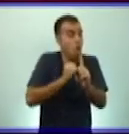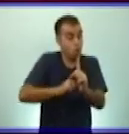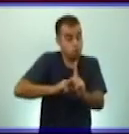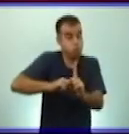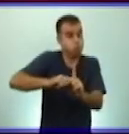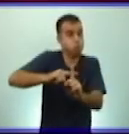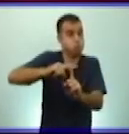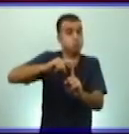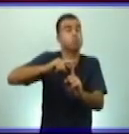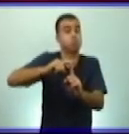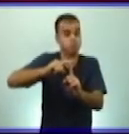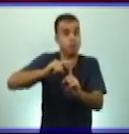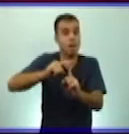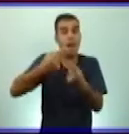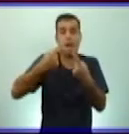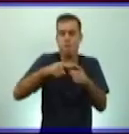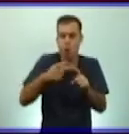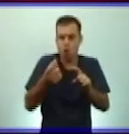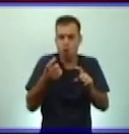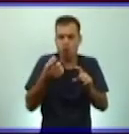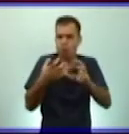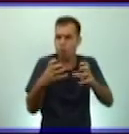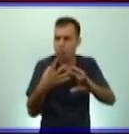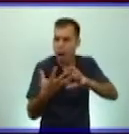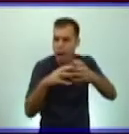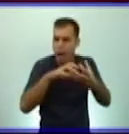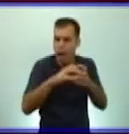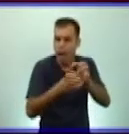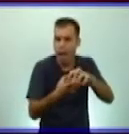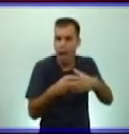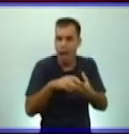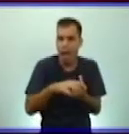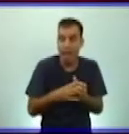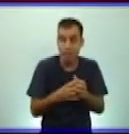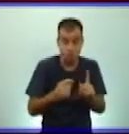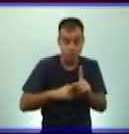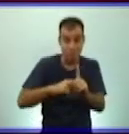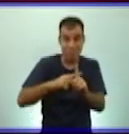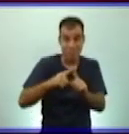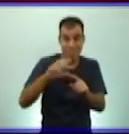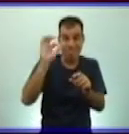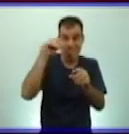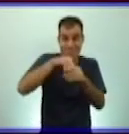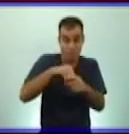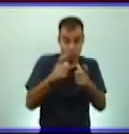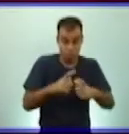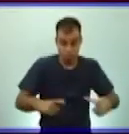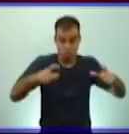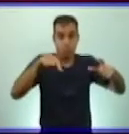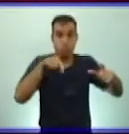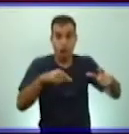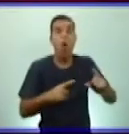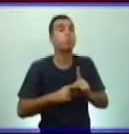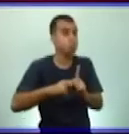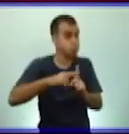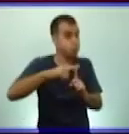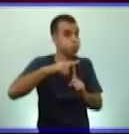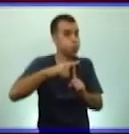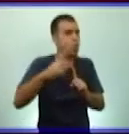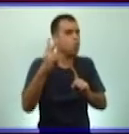las interacciones y la energía interna del cuerpo aumenta. En este caso, puede aumentar de dos